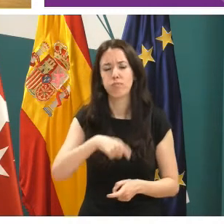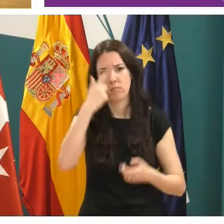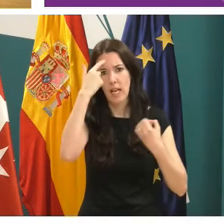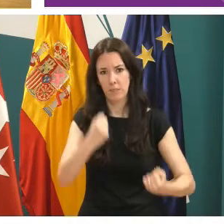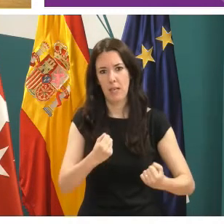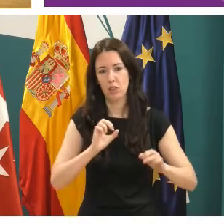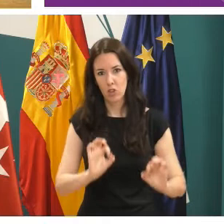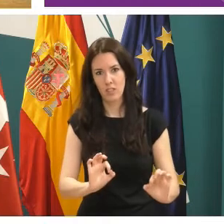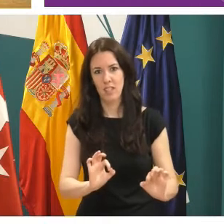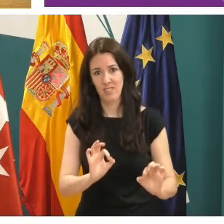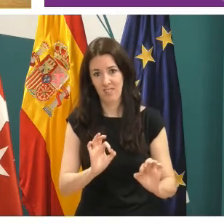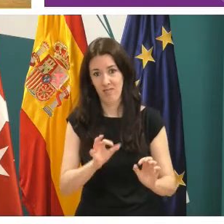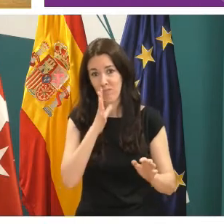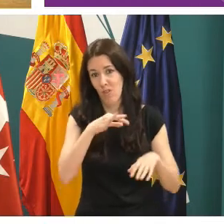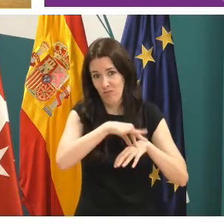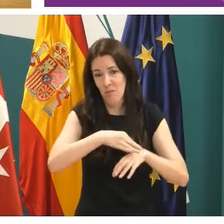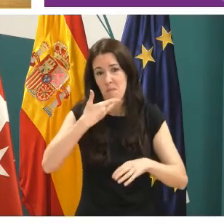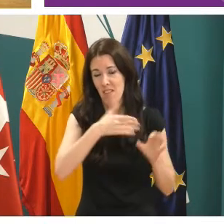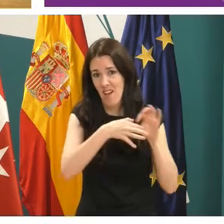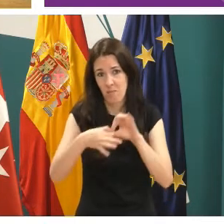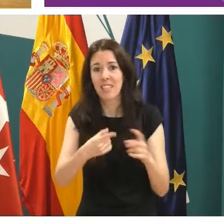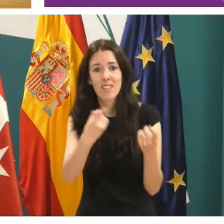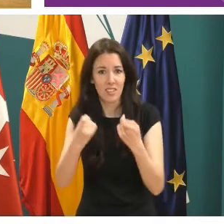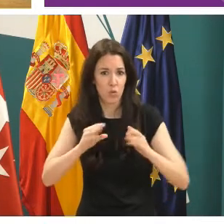de estas enfermedades y de lo que necesitan.